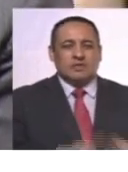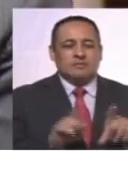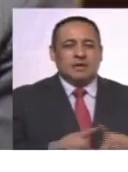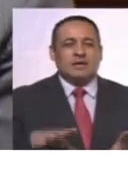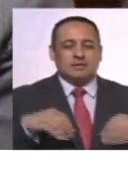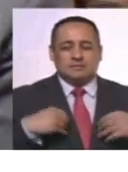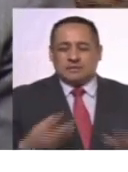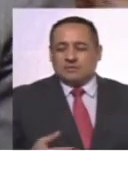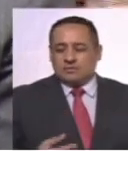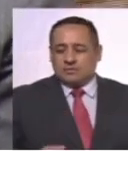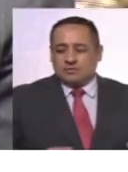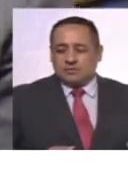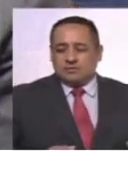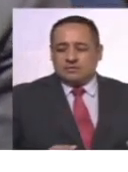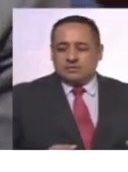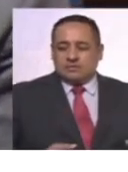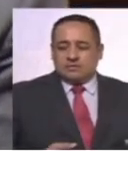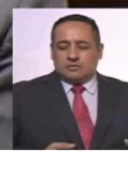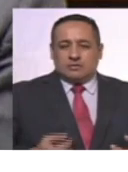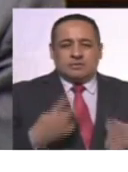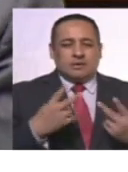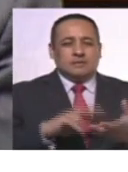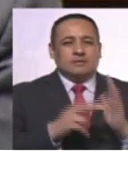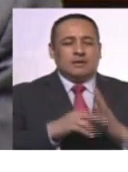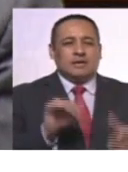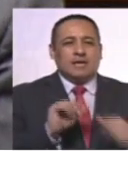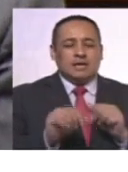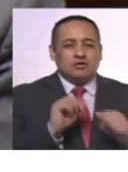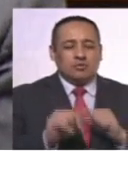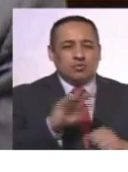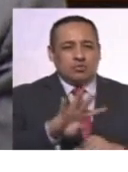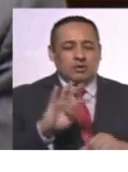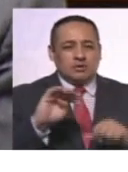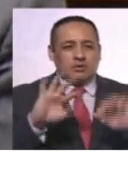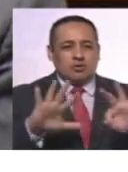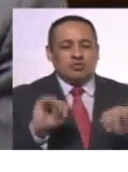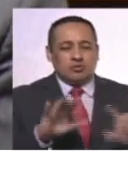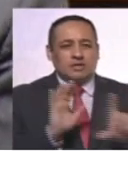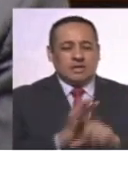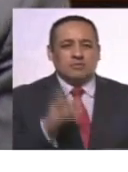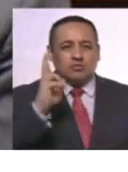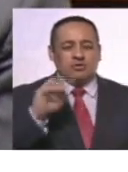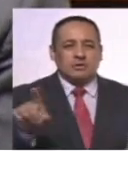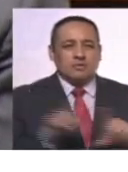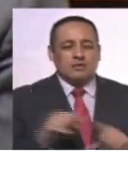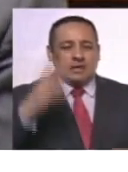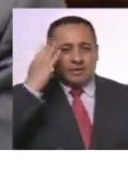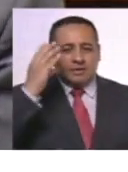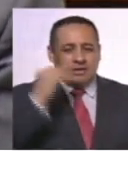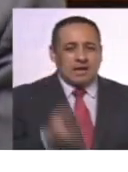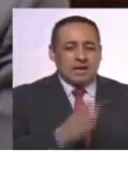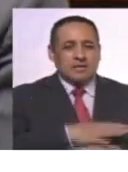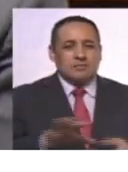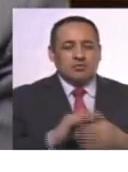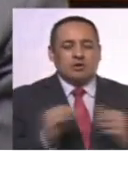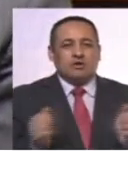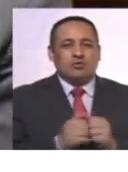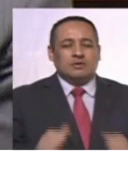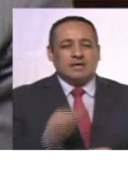en cuenta lo que teníamos en el artículo 48 de la ley del profesorado y la jurisprudencia vinculante